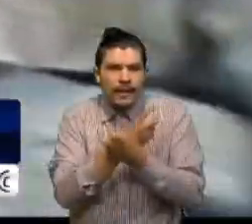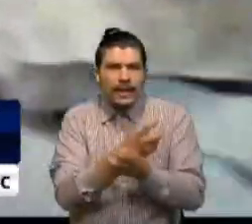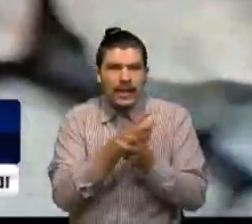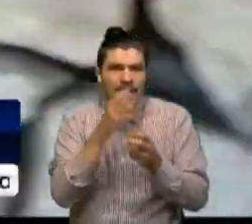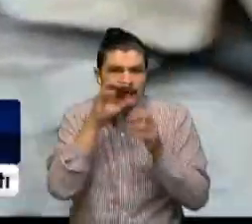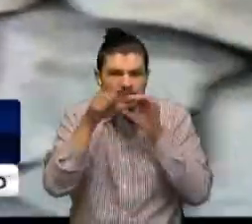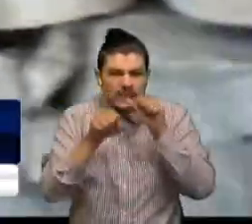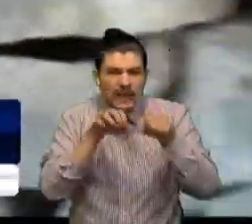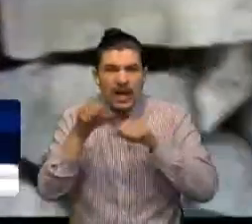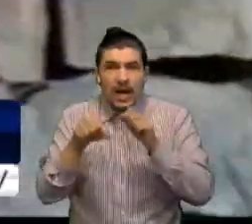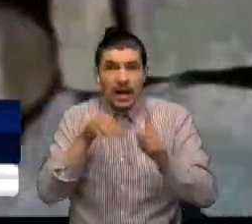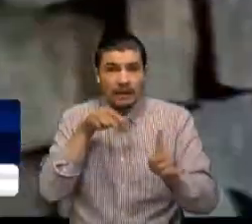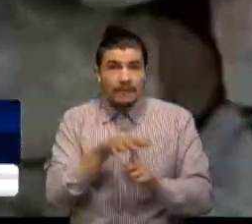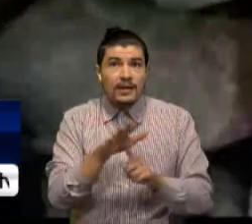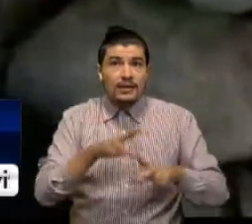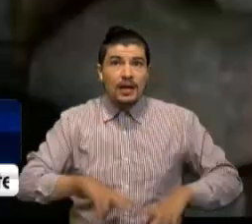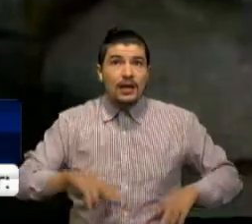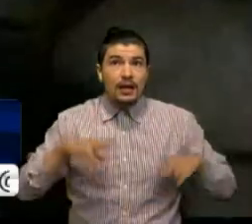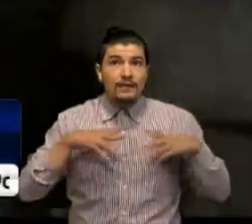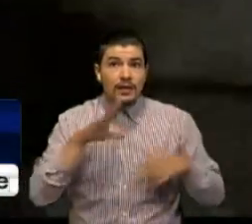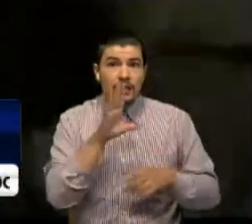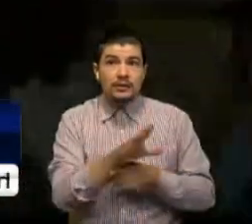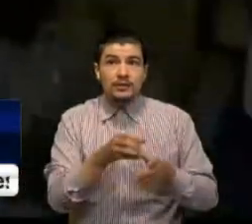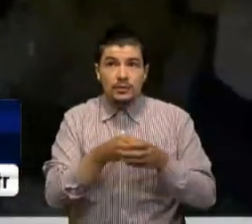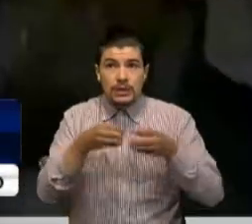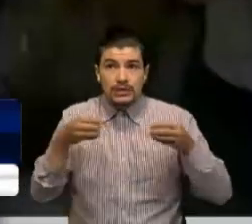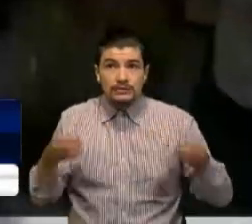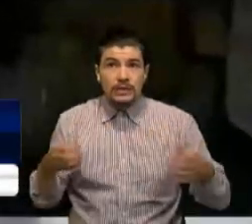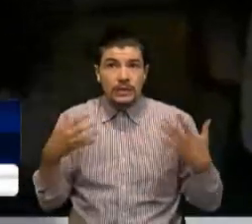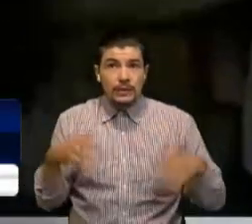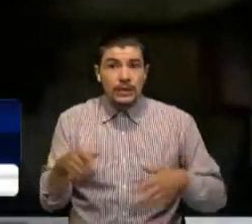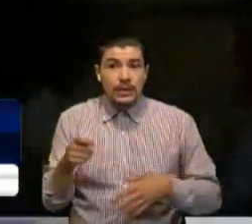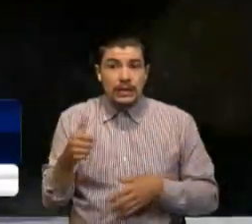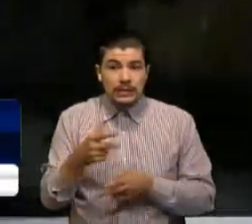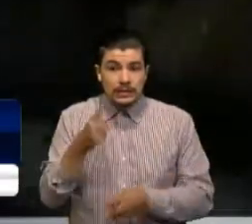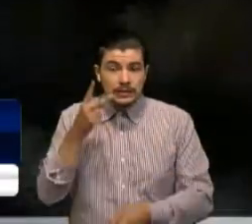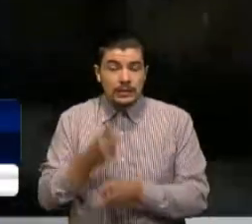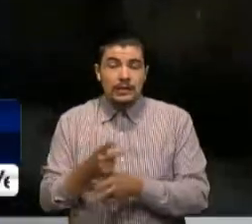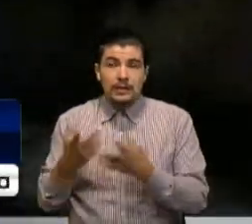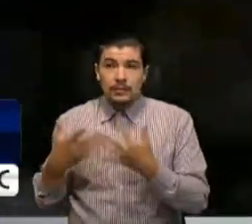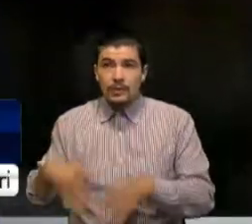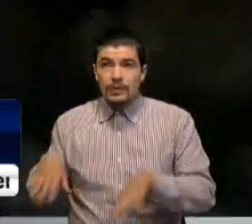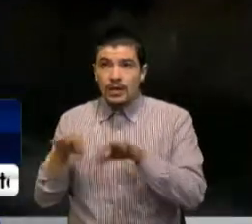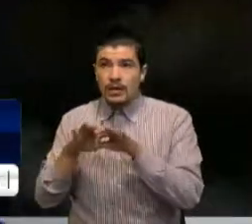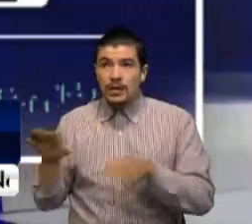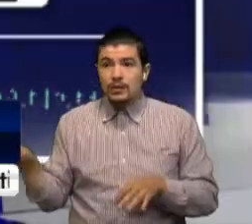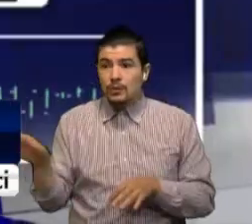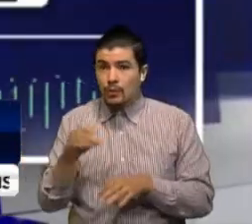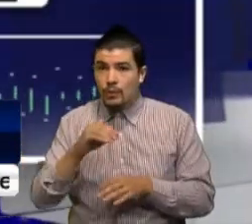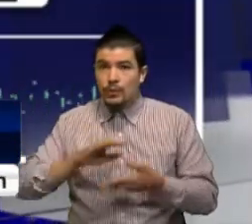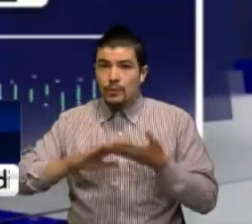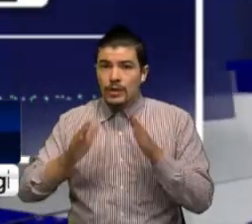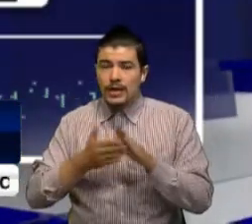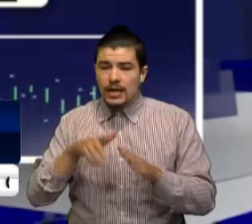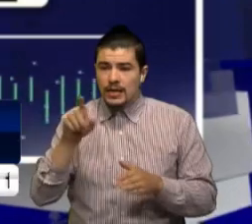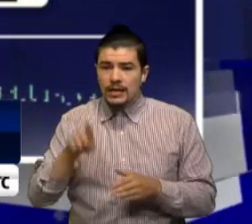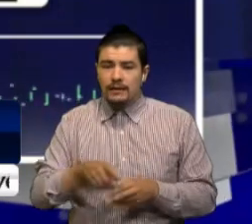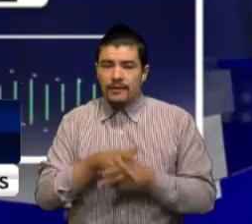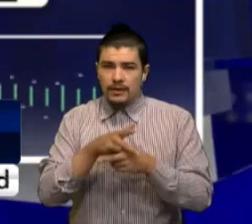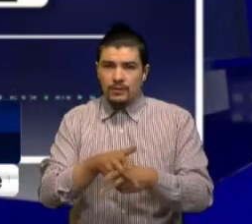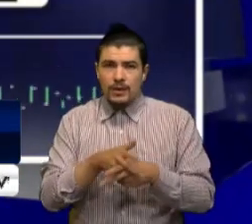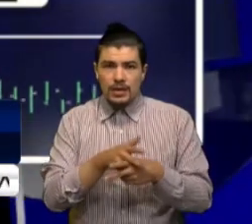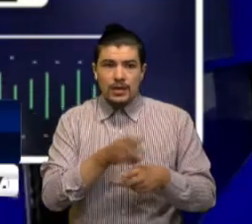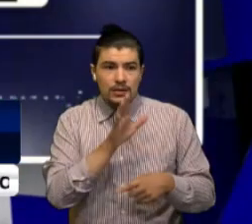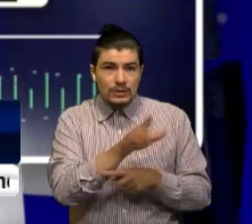afectar gravemente la vida de esta especie en vía de extinción. Es importante que se dejen de envenenar carroña.